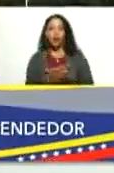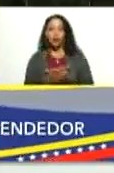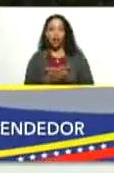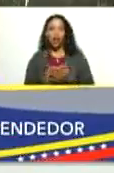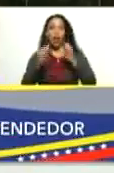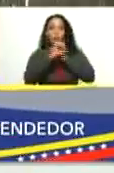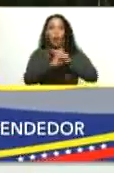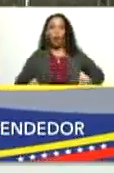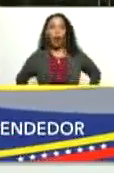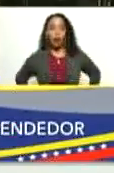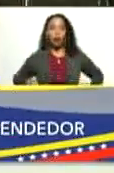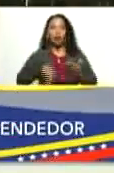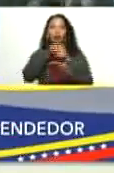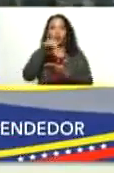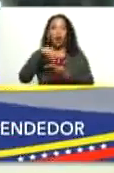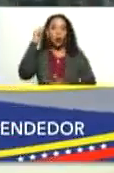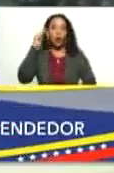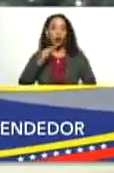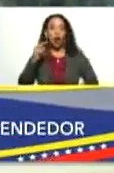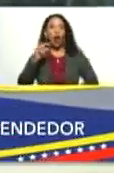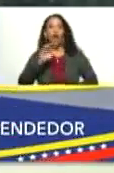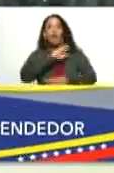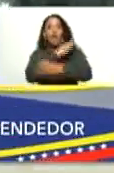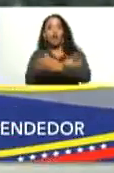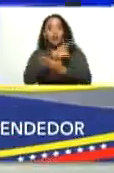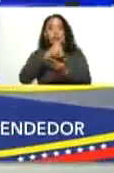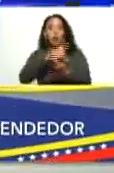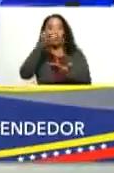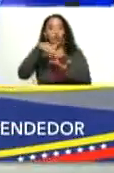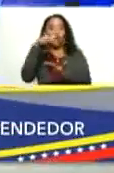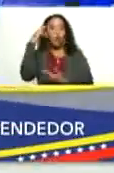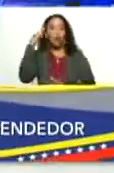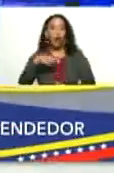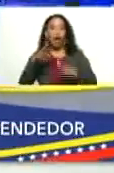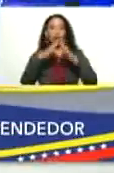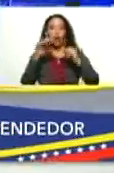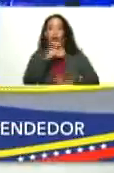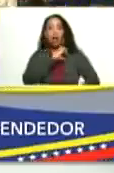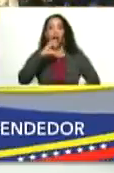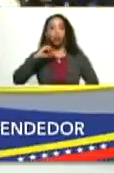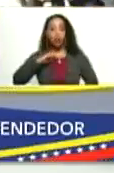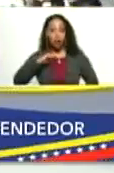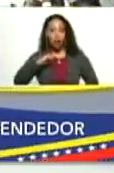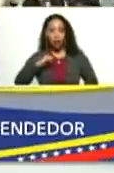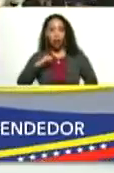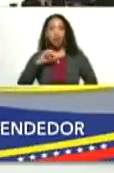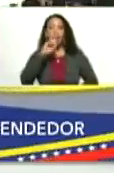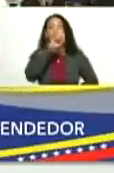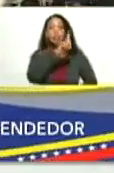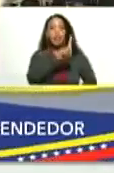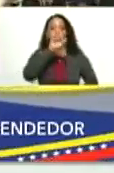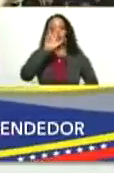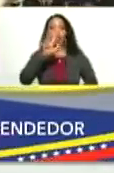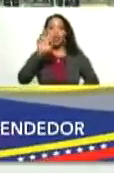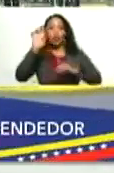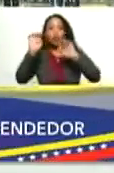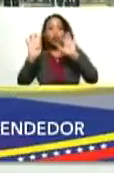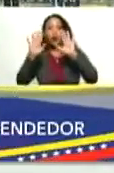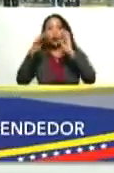Guardia Nacional Bolivariana y a la Fuerza Armada Nacional Bolivariana, a todo el personal de más de 139